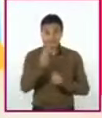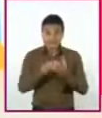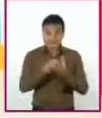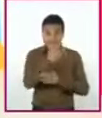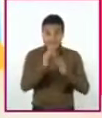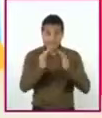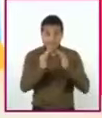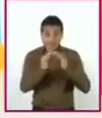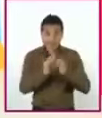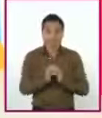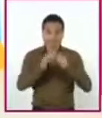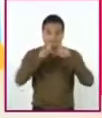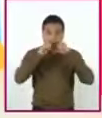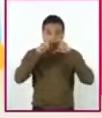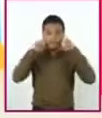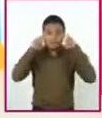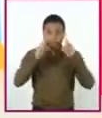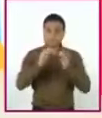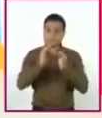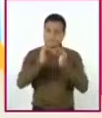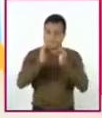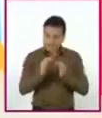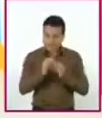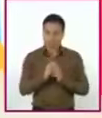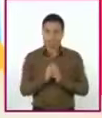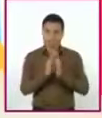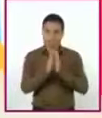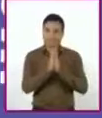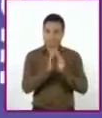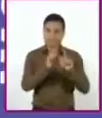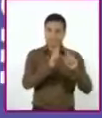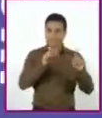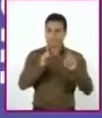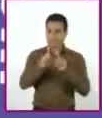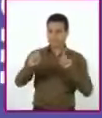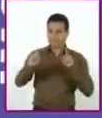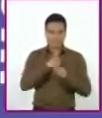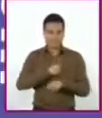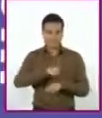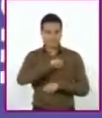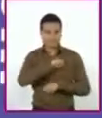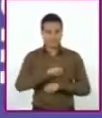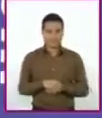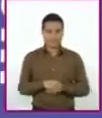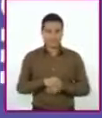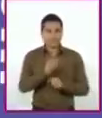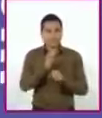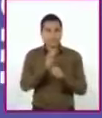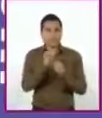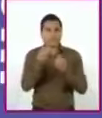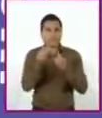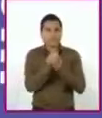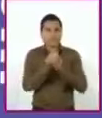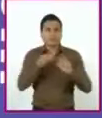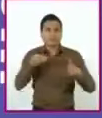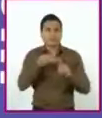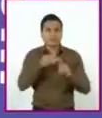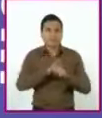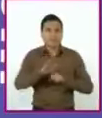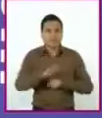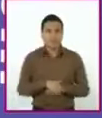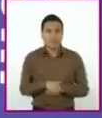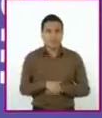utilicen cubrebocas correctamente y mantengan la sana distancia. El propósito de esta sesión es ubicar temporal